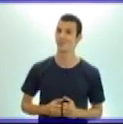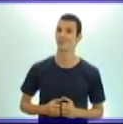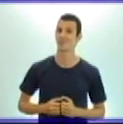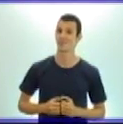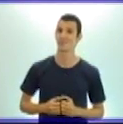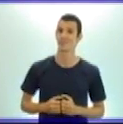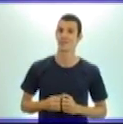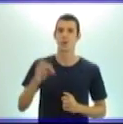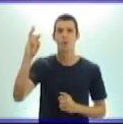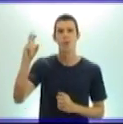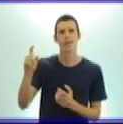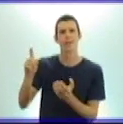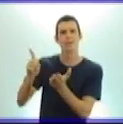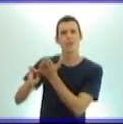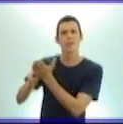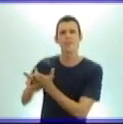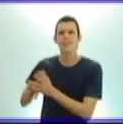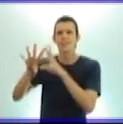son?